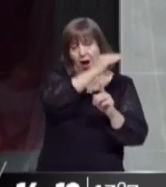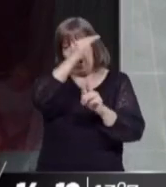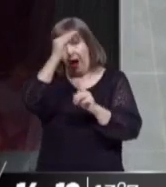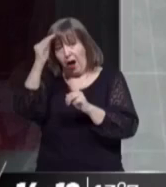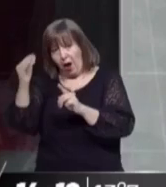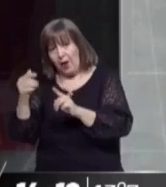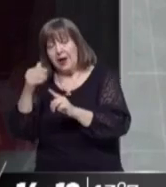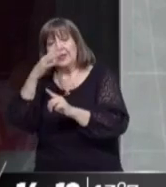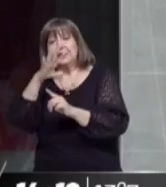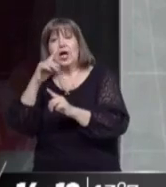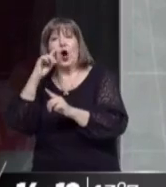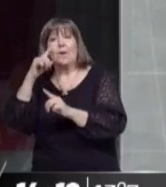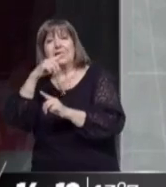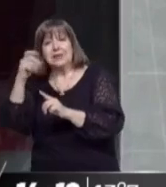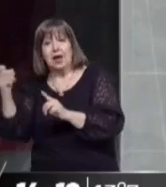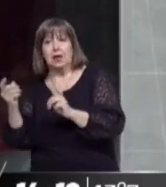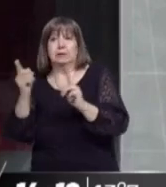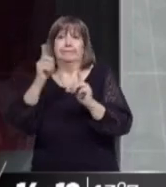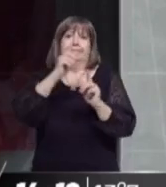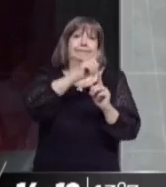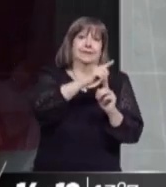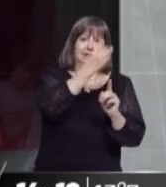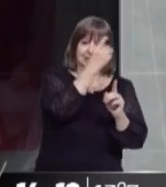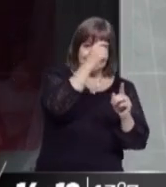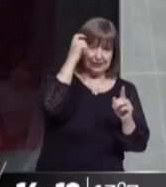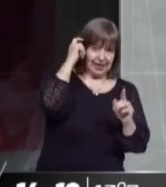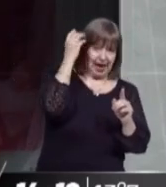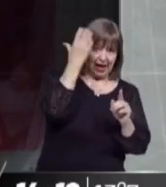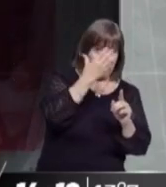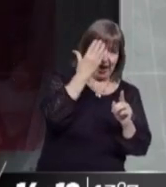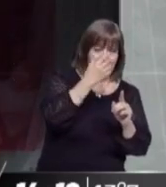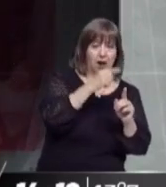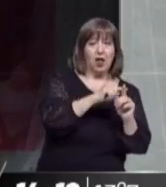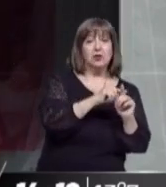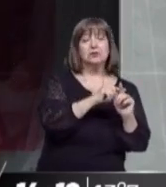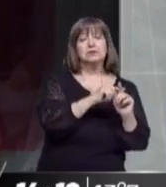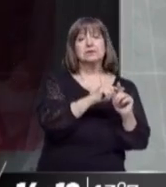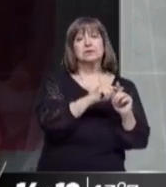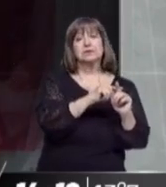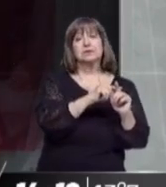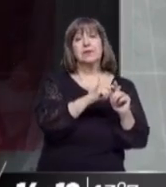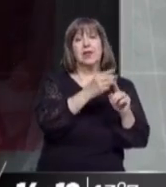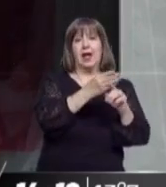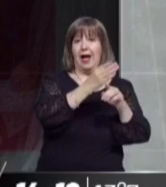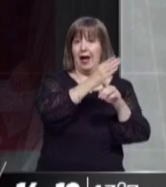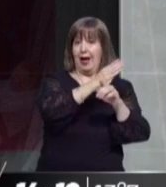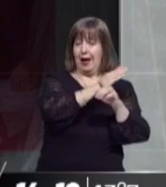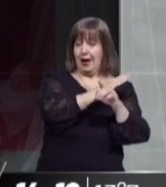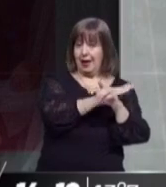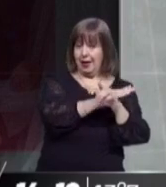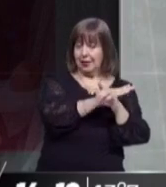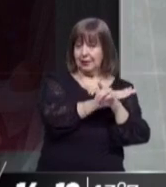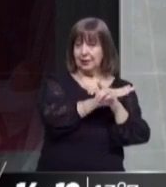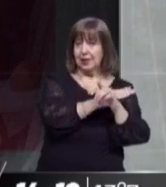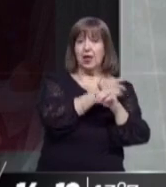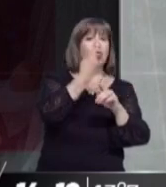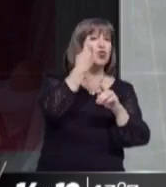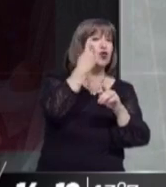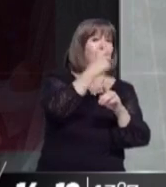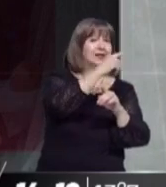aumento quedó en 5.100. Si tenés que viajar desde San Carlos hacia la ciudad o desde la ciudad hacia San Carlos, el pasaje